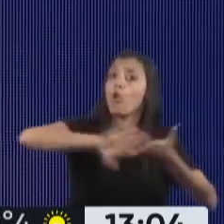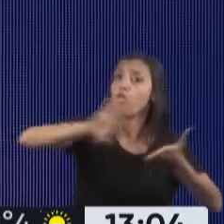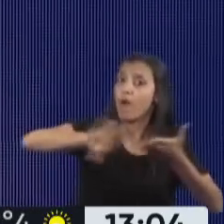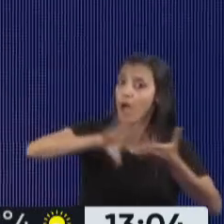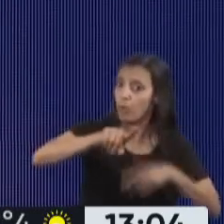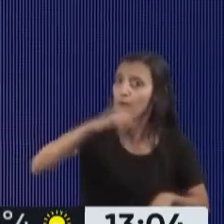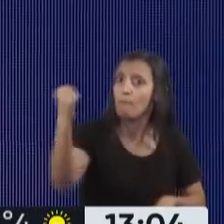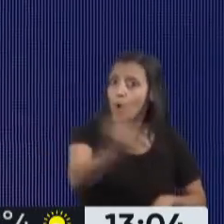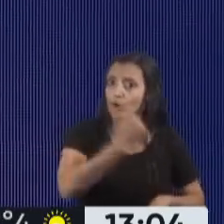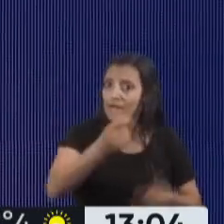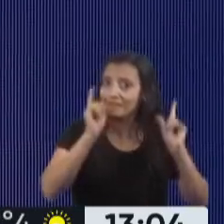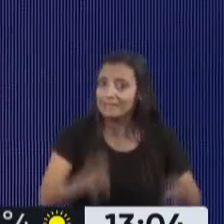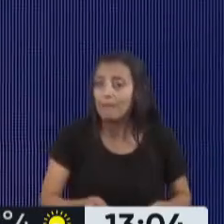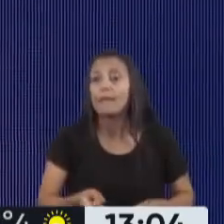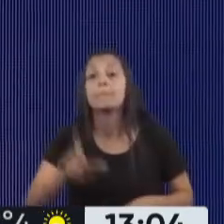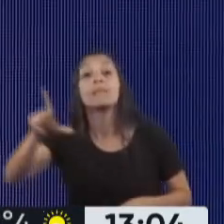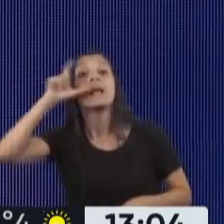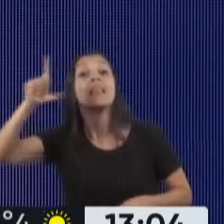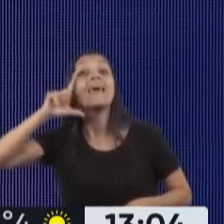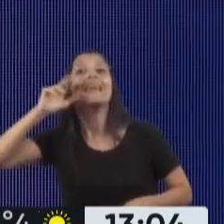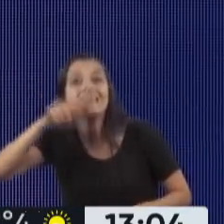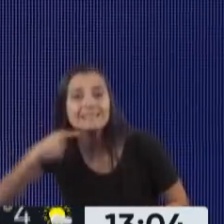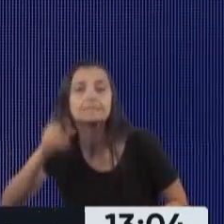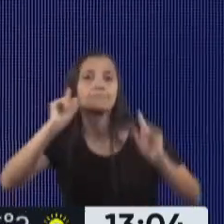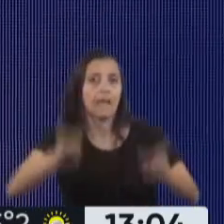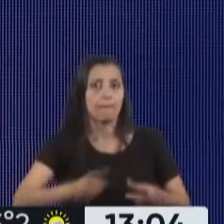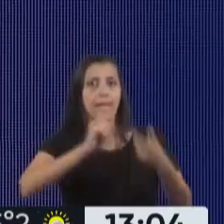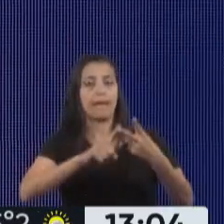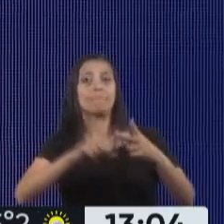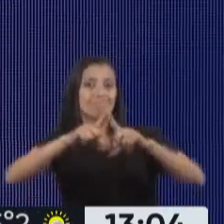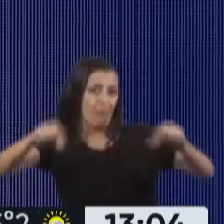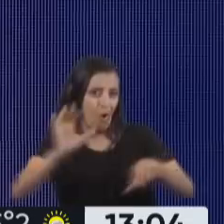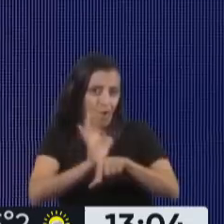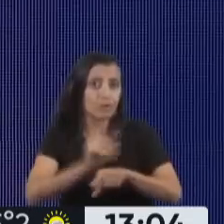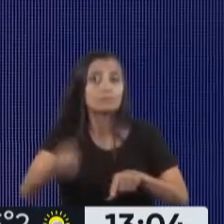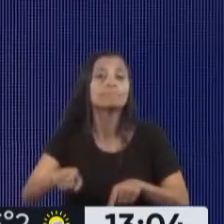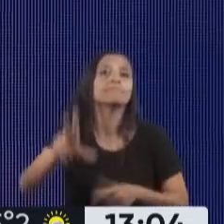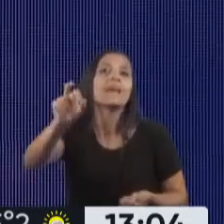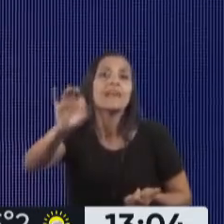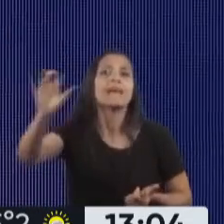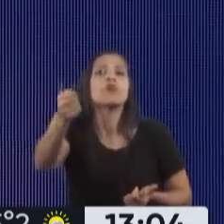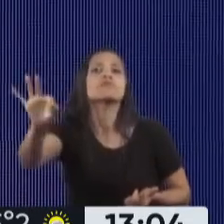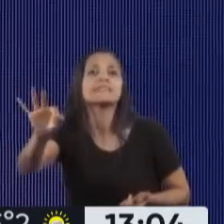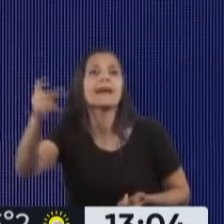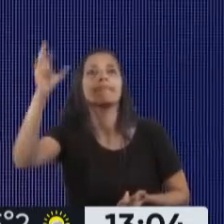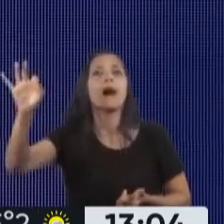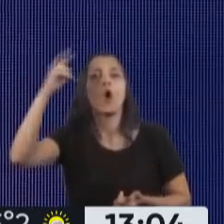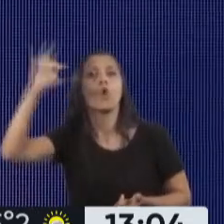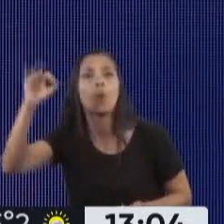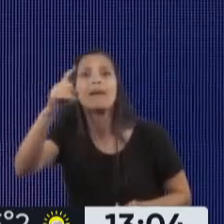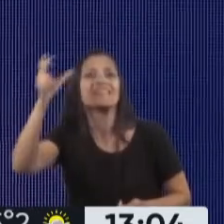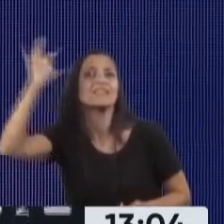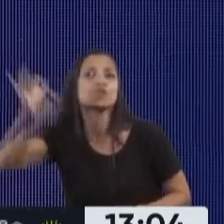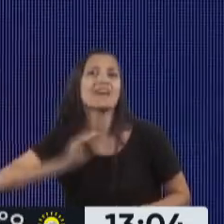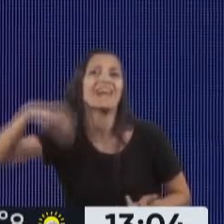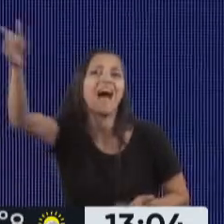Es más, lo que eran las LELIQs, digamos, que eran instrumentos a 30, 60, 90,